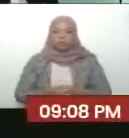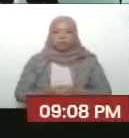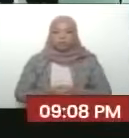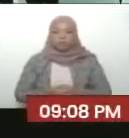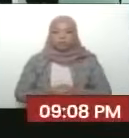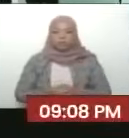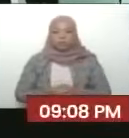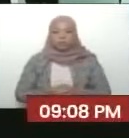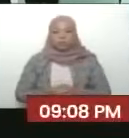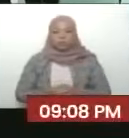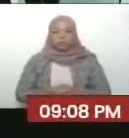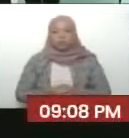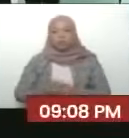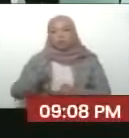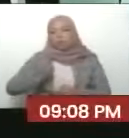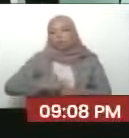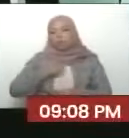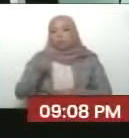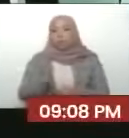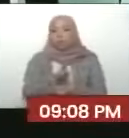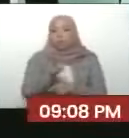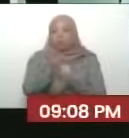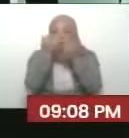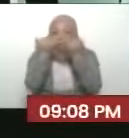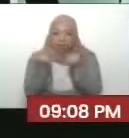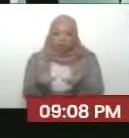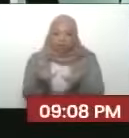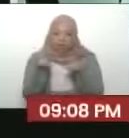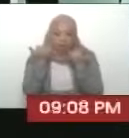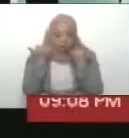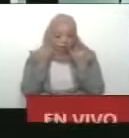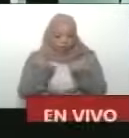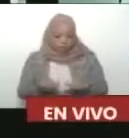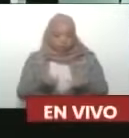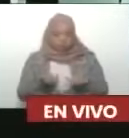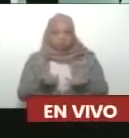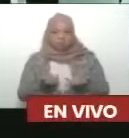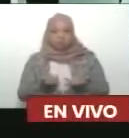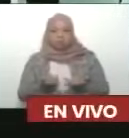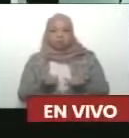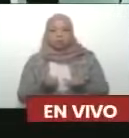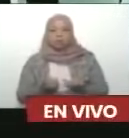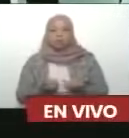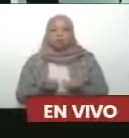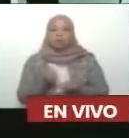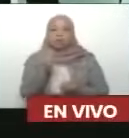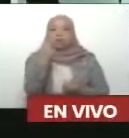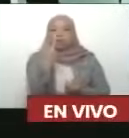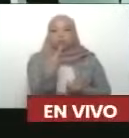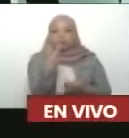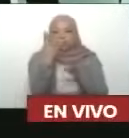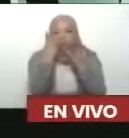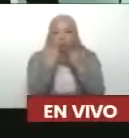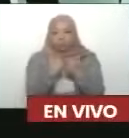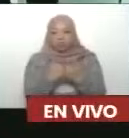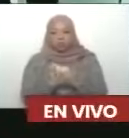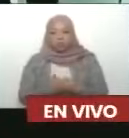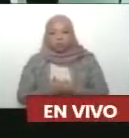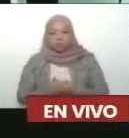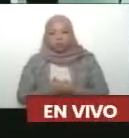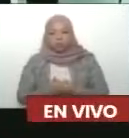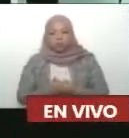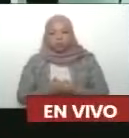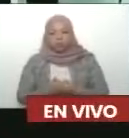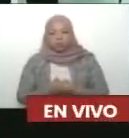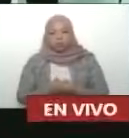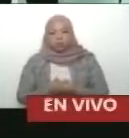Que usted puede utilizarlos ya, ahorita en este momento. Dos números. Usted mete